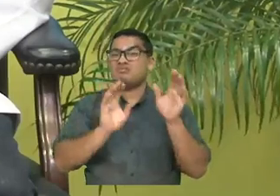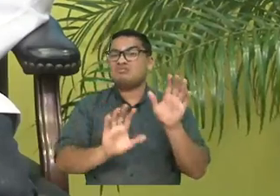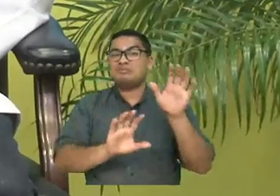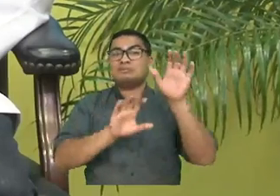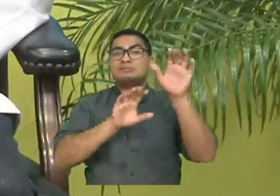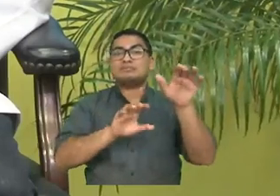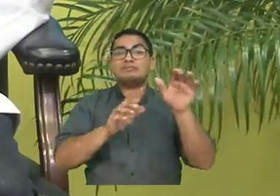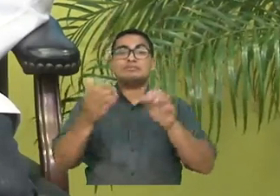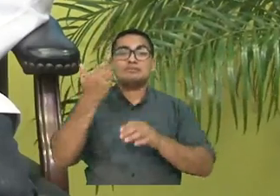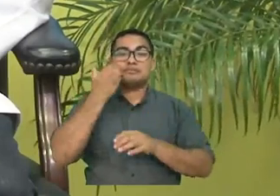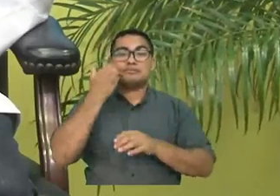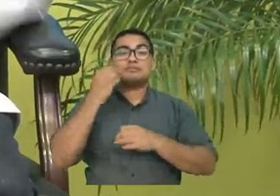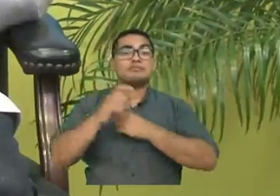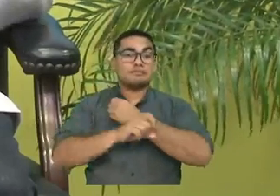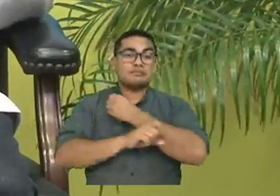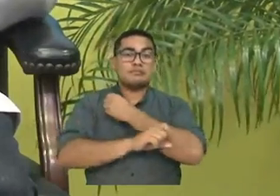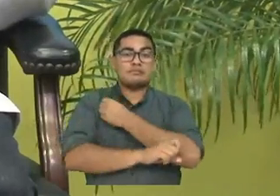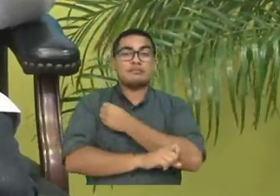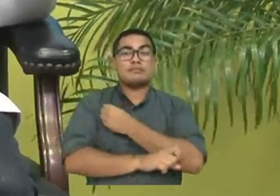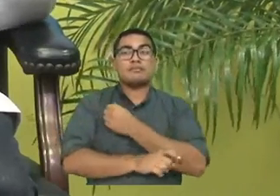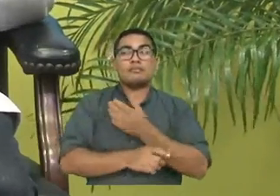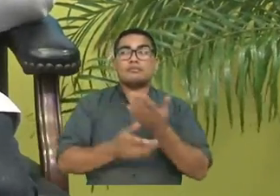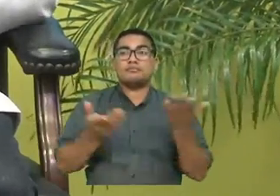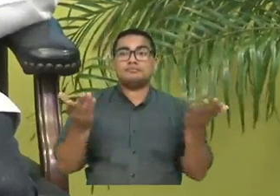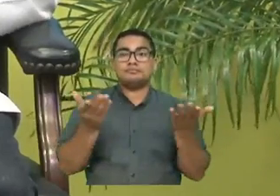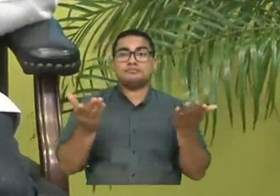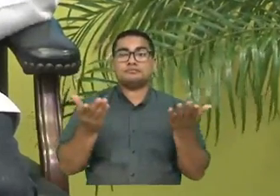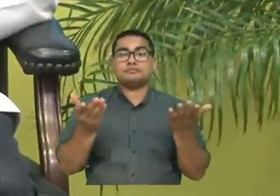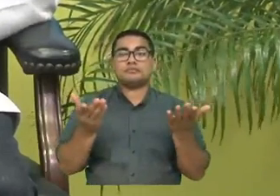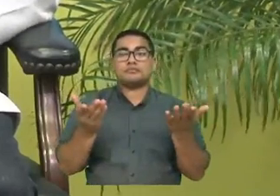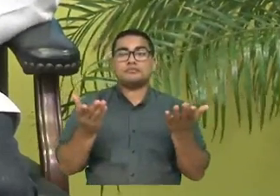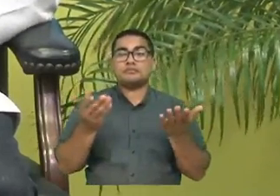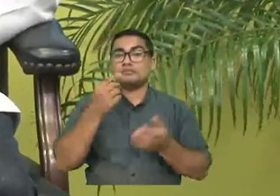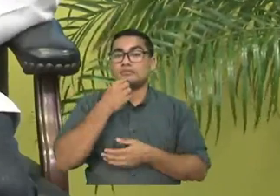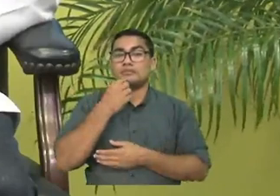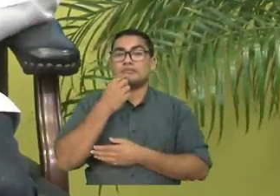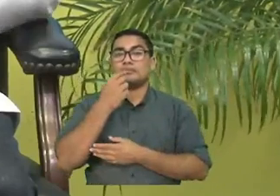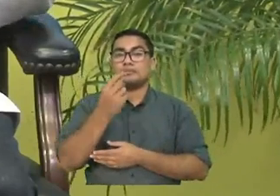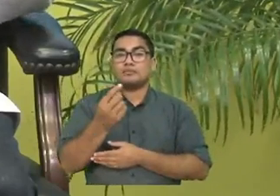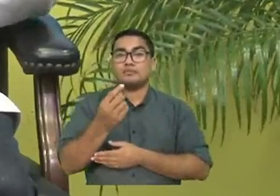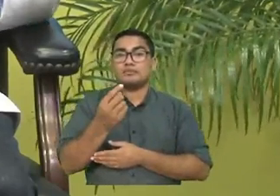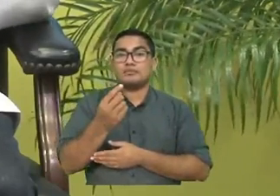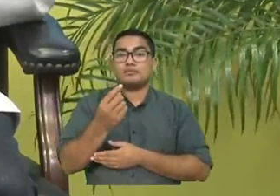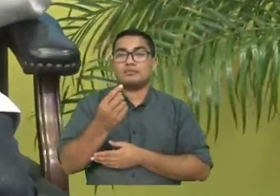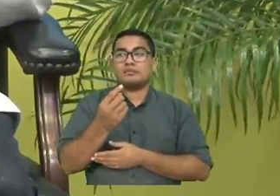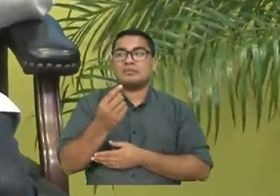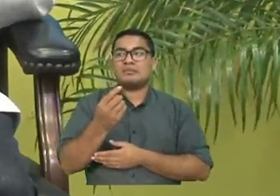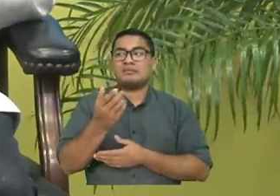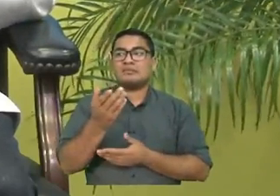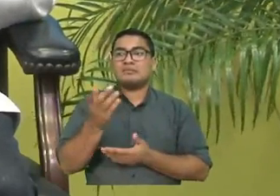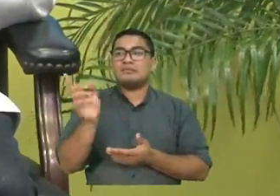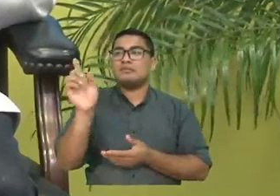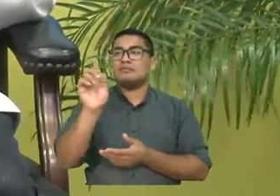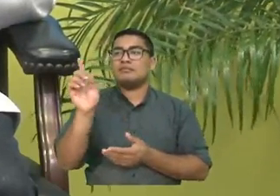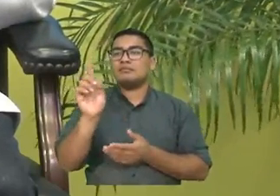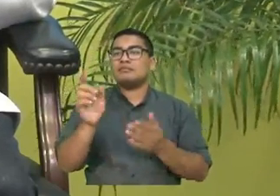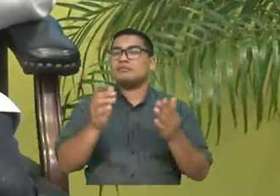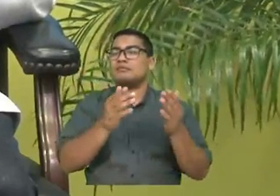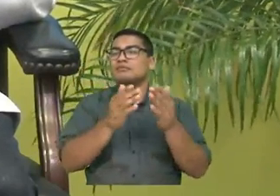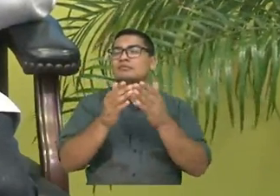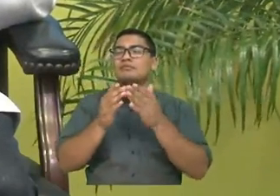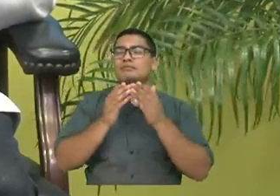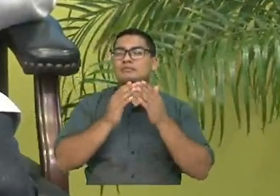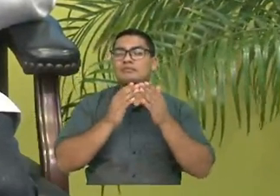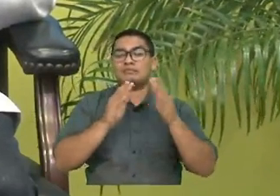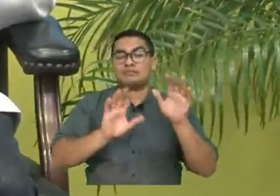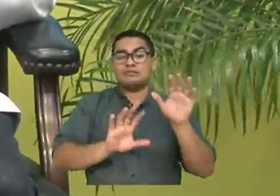¿Verdad? Y que se manejó, fue un brote considerable, ¿verdad? Y que fue localizado en esa zona, en un